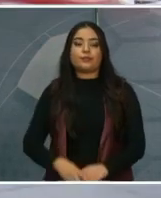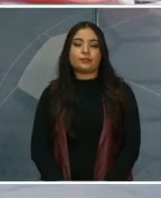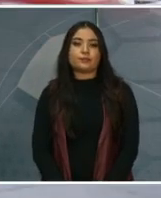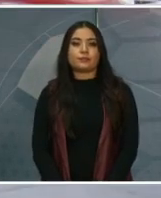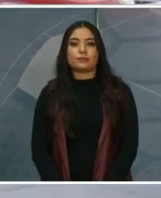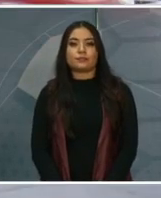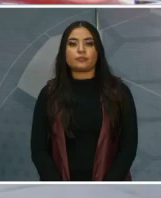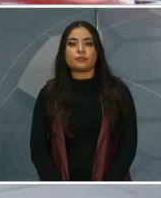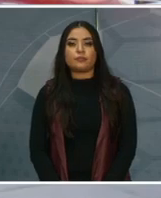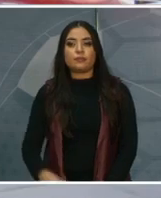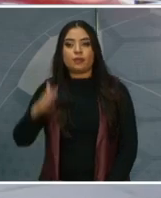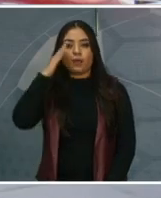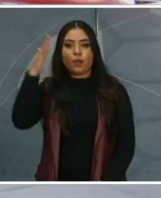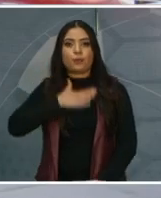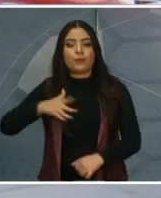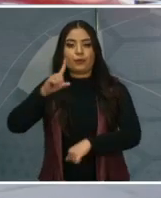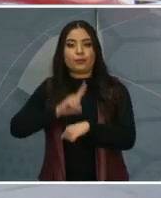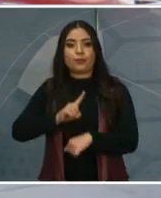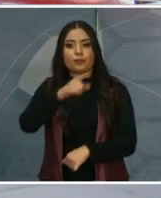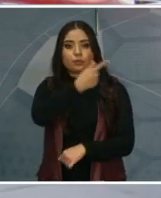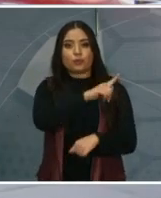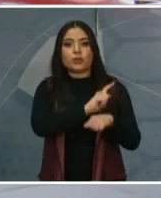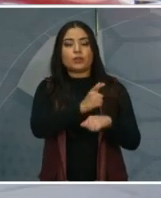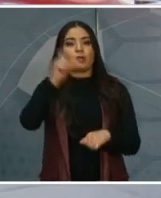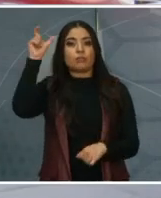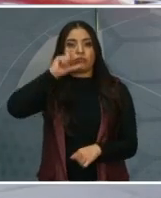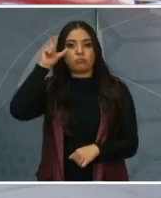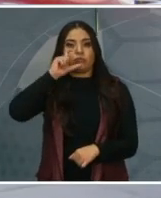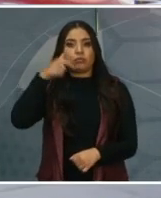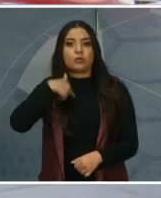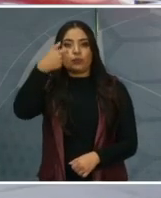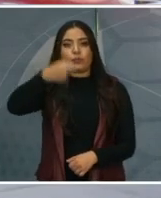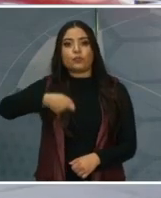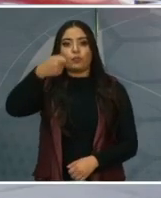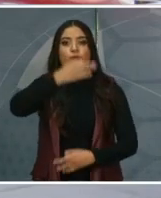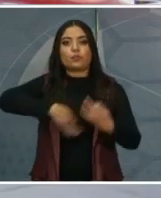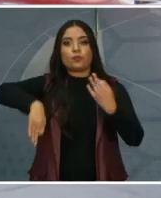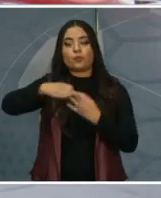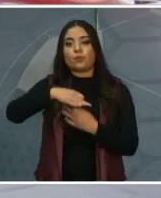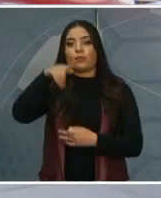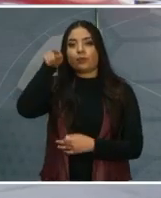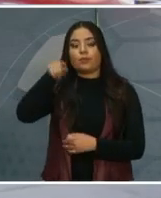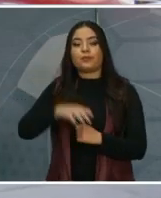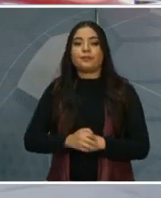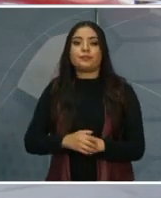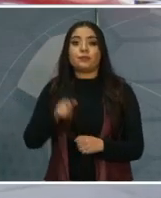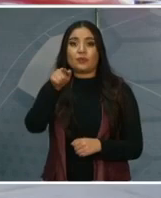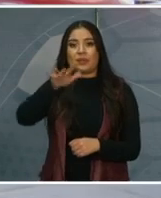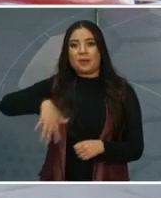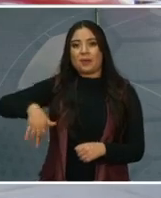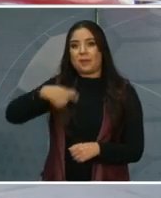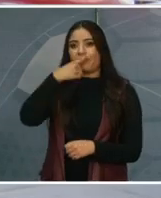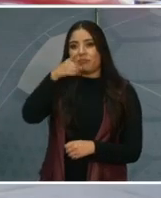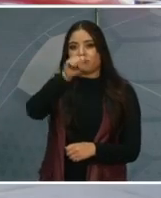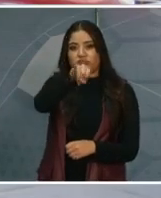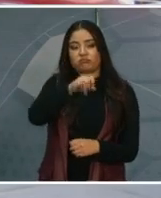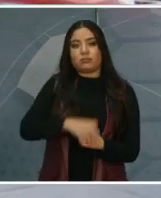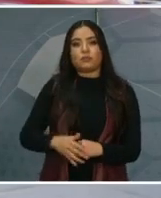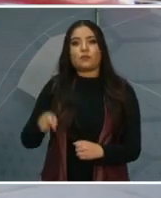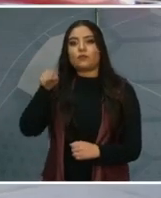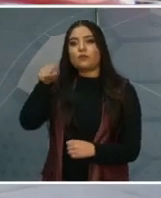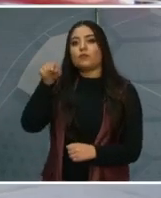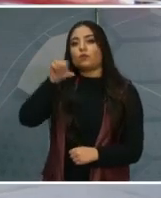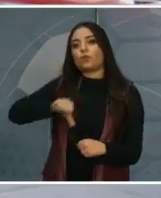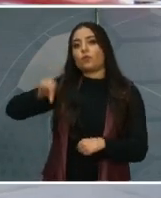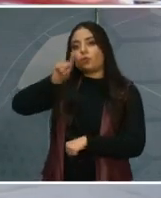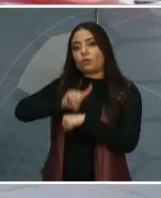Hola, muy buenos días, licenciado Ángel. Un saludo para todos ahí en el estudio. Y precisamente, como usted lo acaba de decir, pues este día comenzamos con